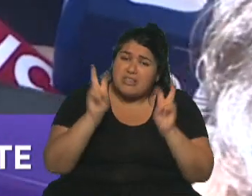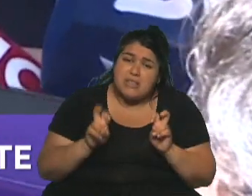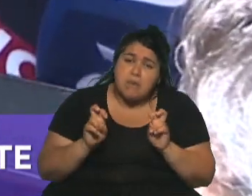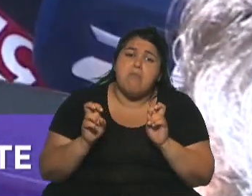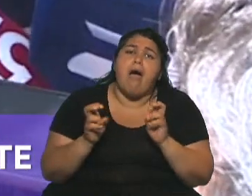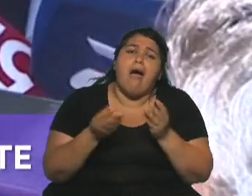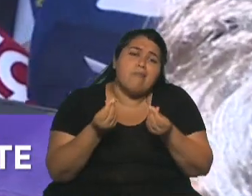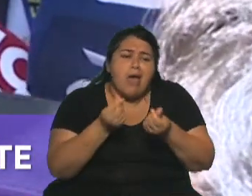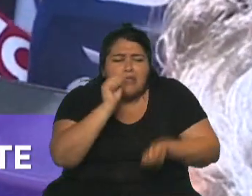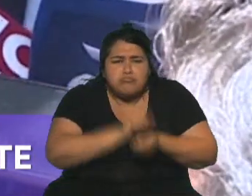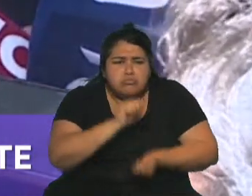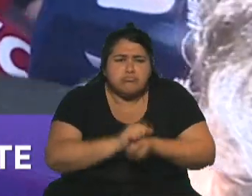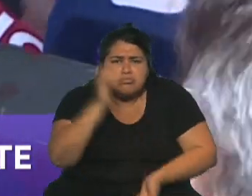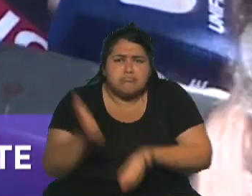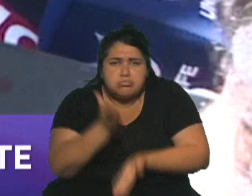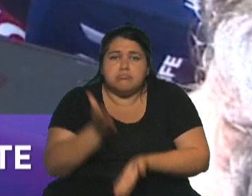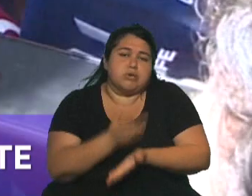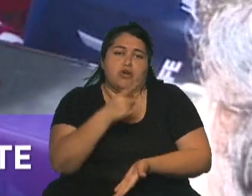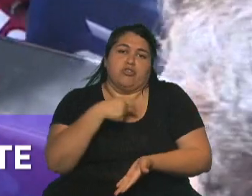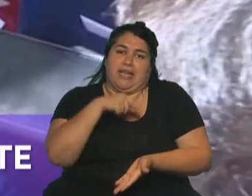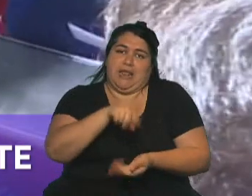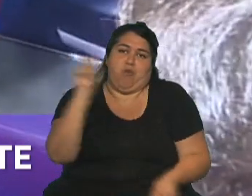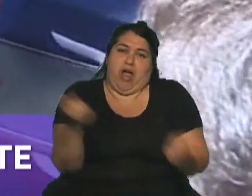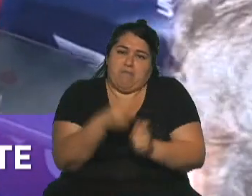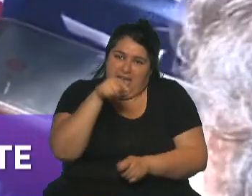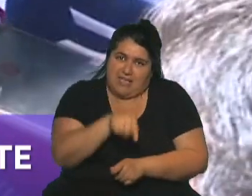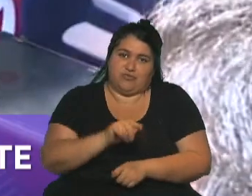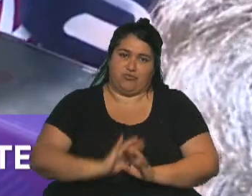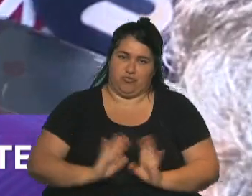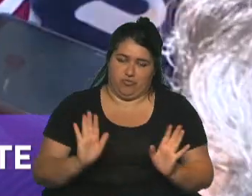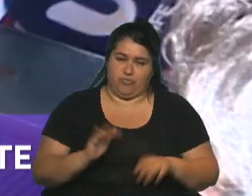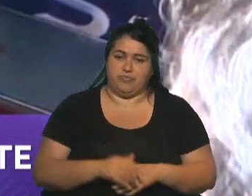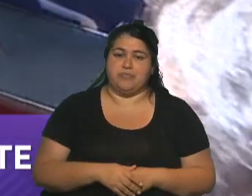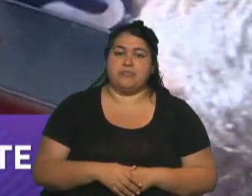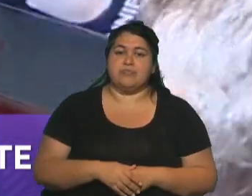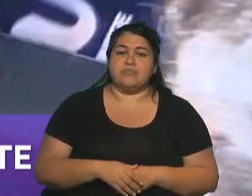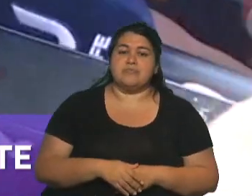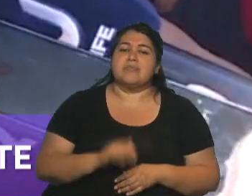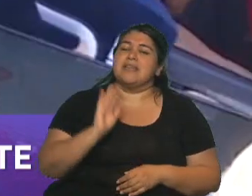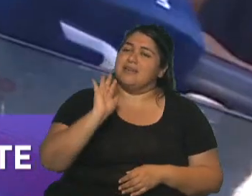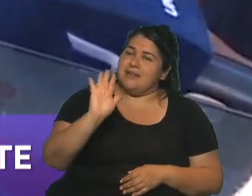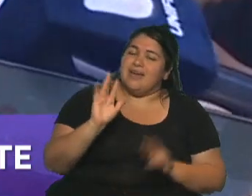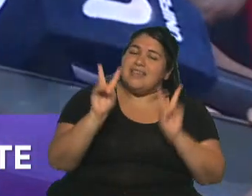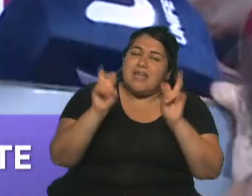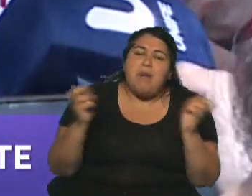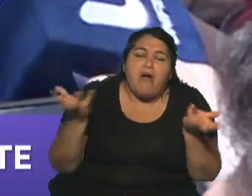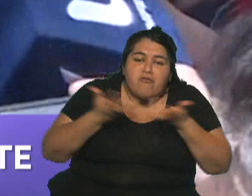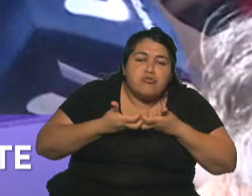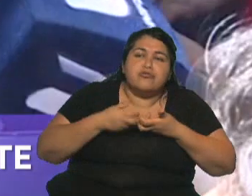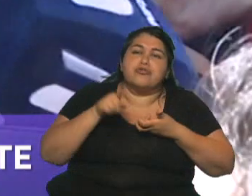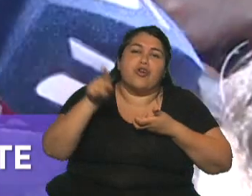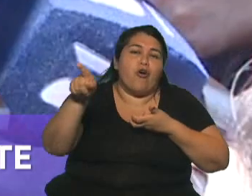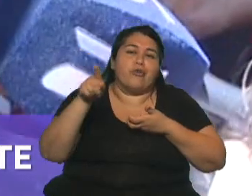de va ha un funcionario transitorio entonces Funes Banco